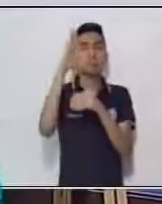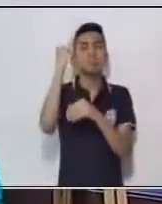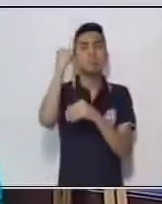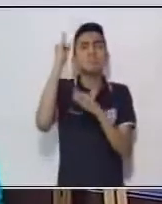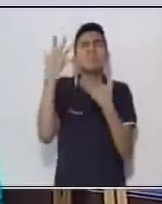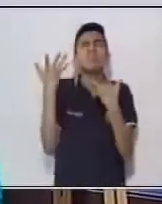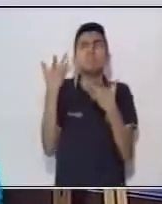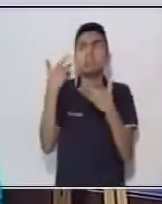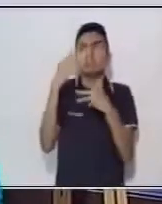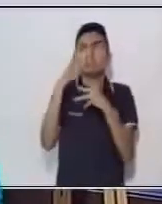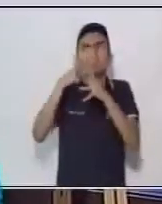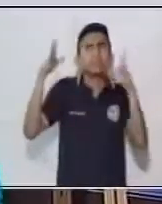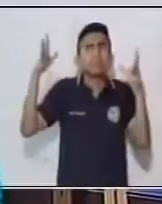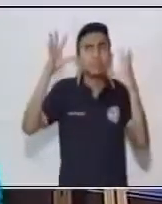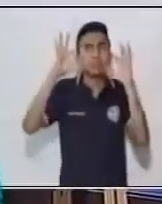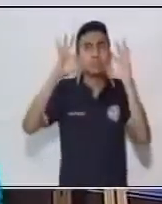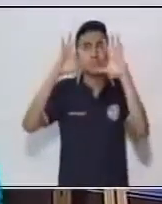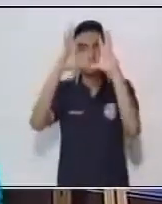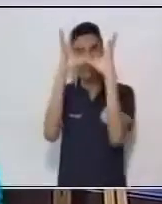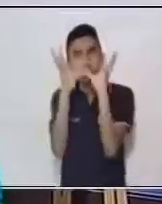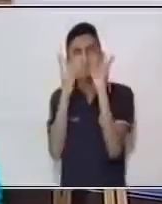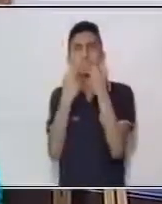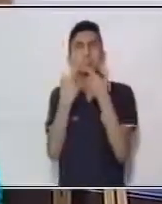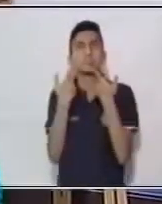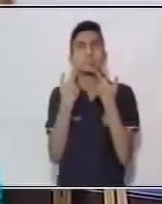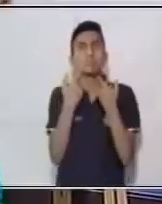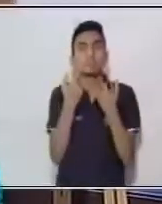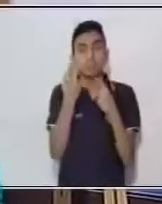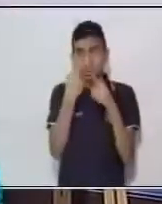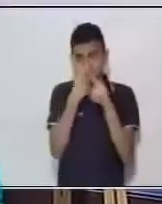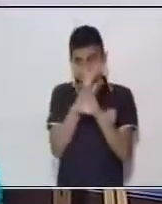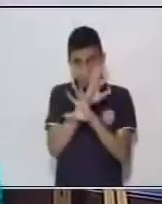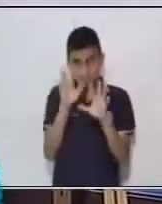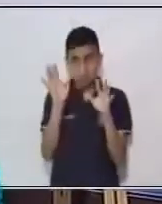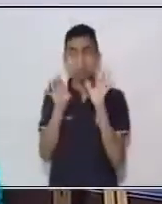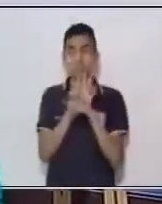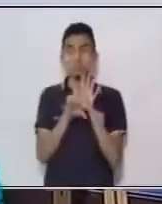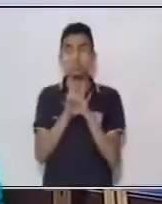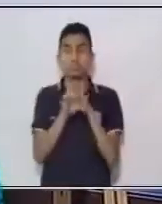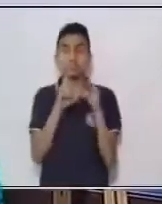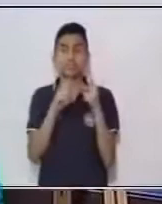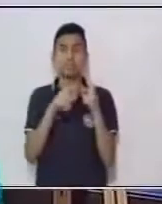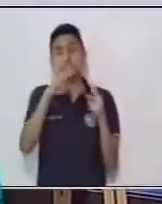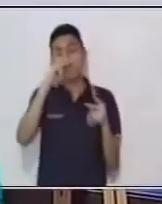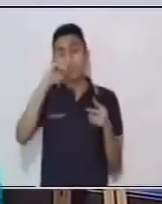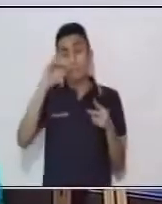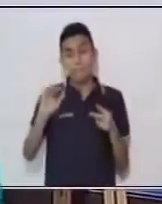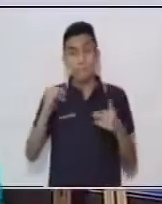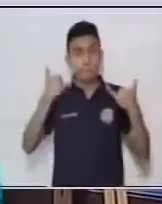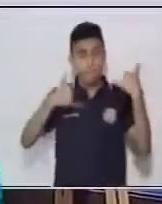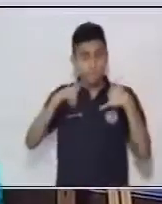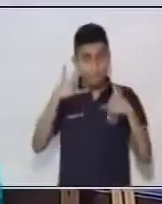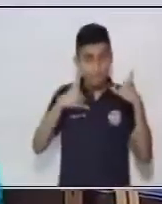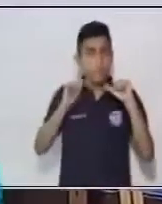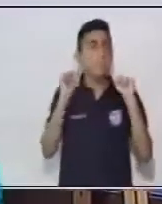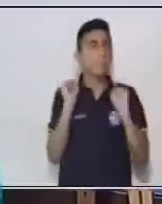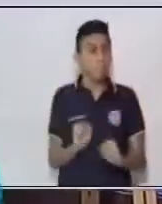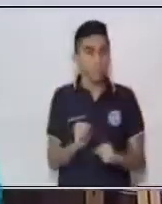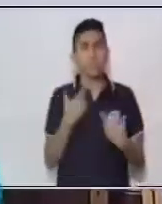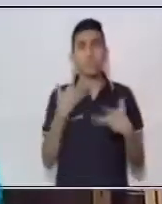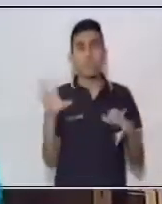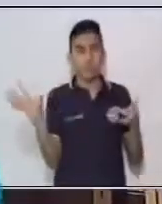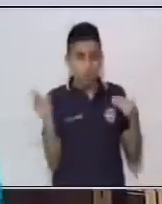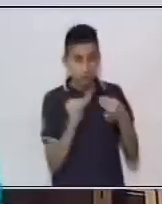amarillo, grande, redondo. Mientras que, por ejemplo, el niño juega, le podemos añadir